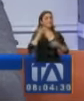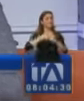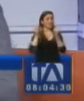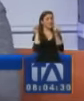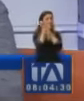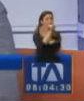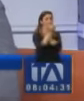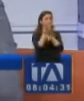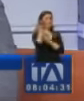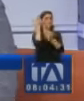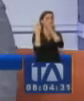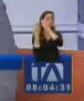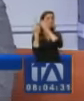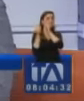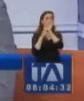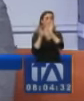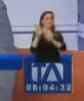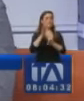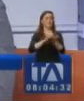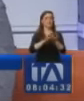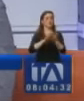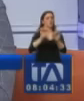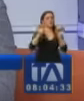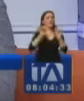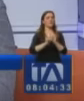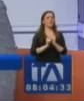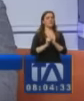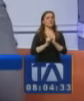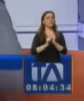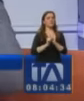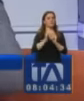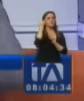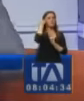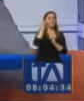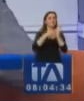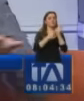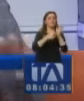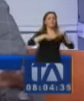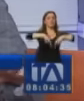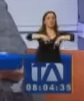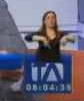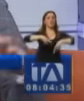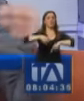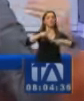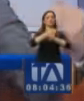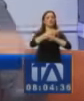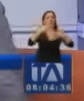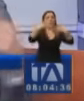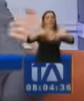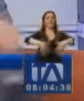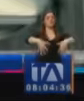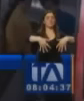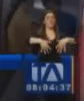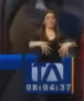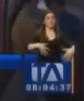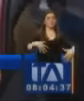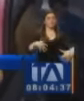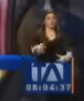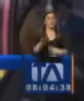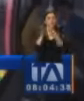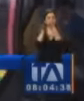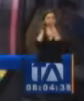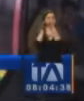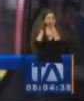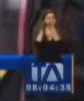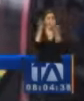Antiguamente, ¿no es cierto? Antiguamente, digo. Como lo hacían los alimentadores con el trole. La idea es que la movilidad funciona como una red. Y mientras más conexiones tú